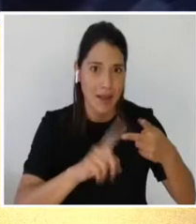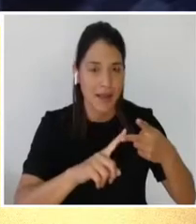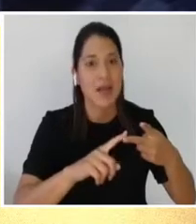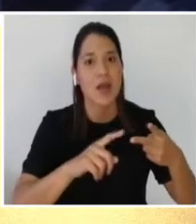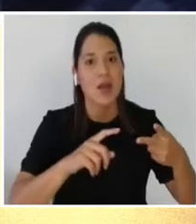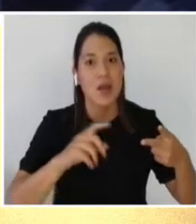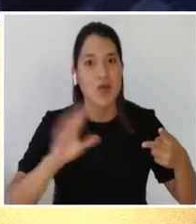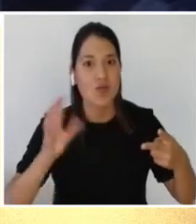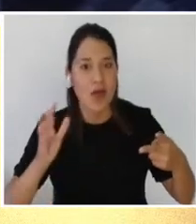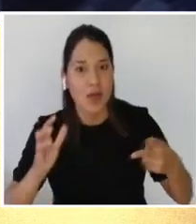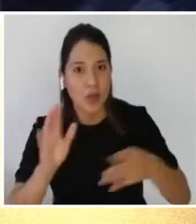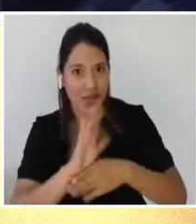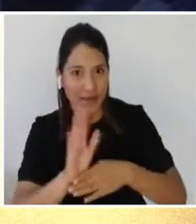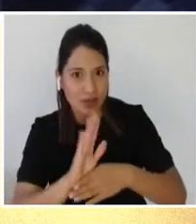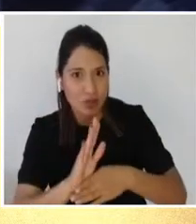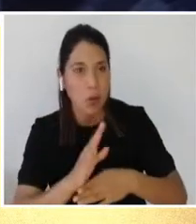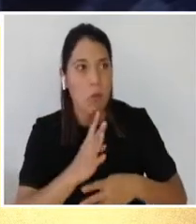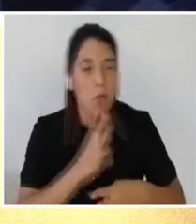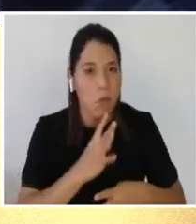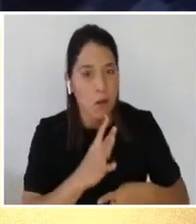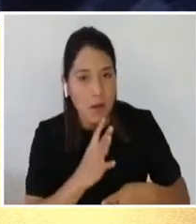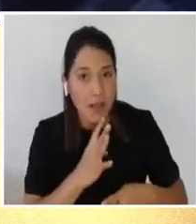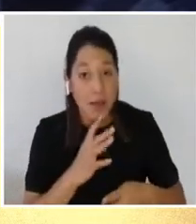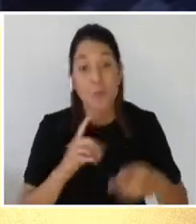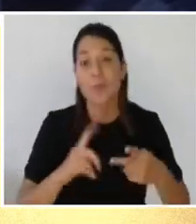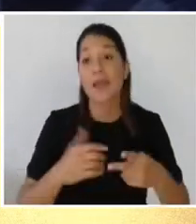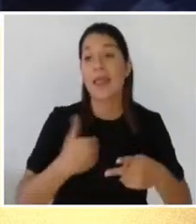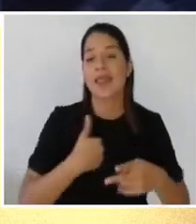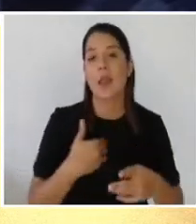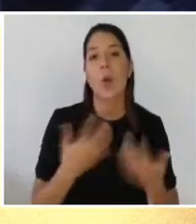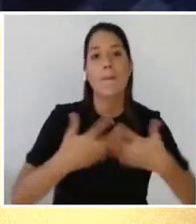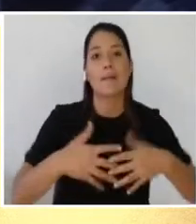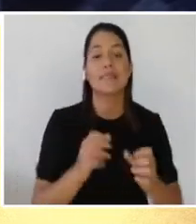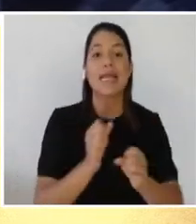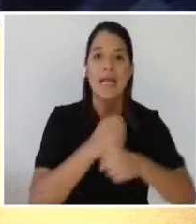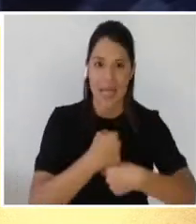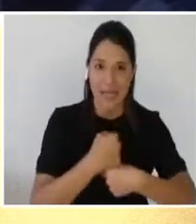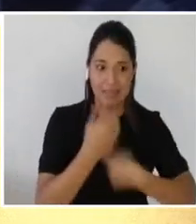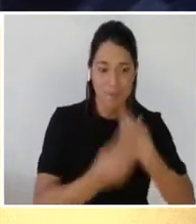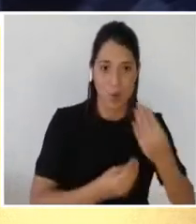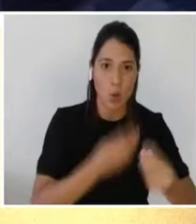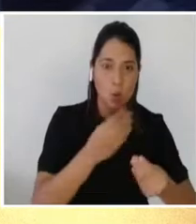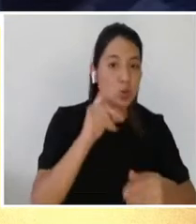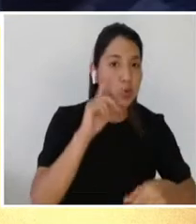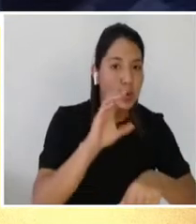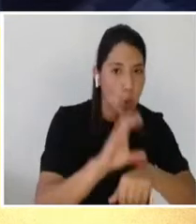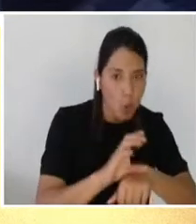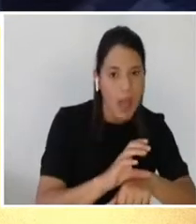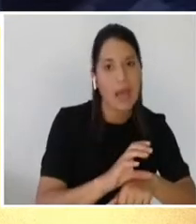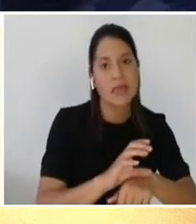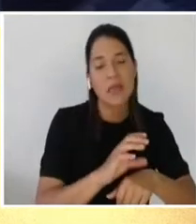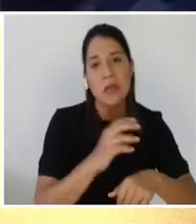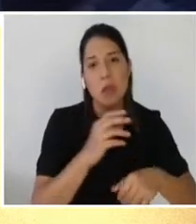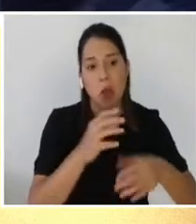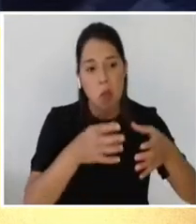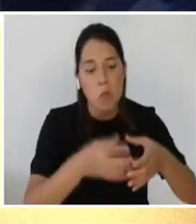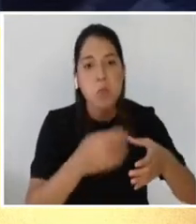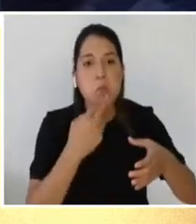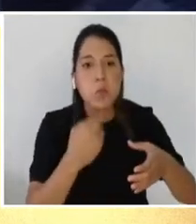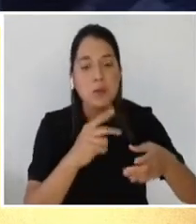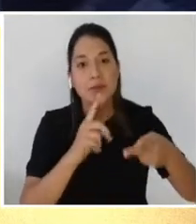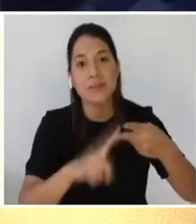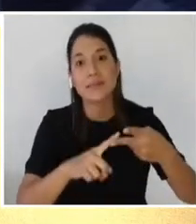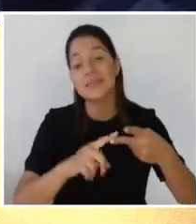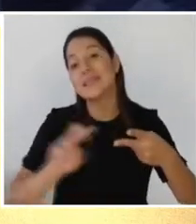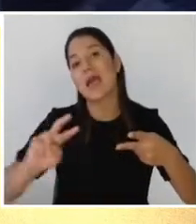que se encarga de crear productos de chocolatería y pastelería. Y mi segunda empresa, que como lo dijiste, se llama Junior Pymes CR,